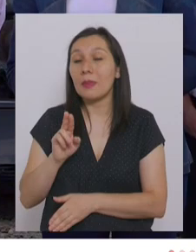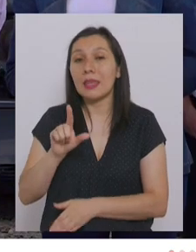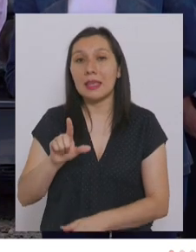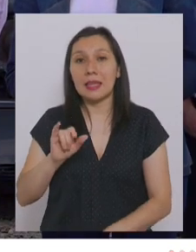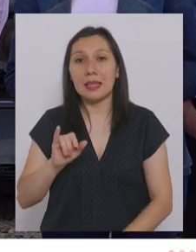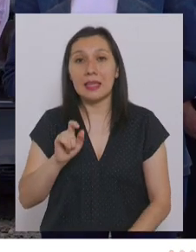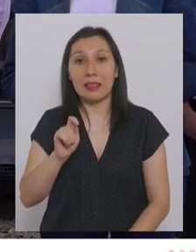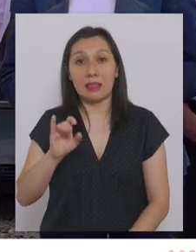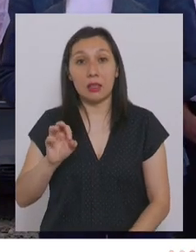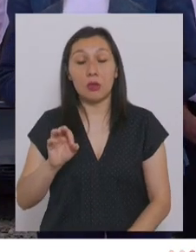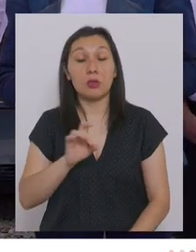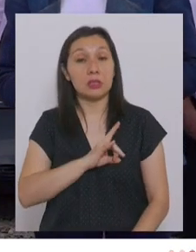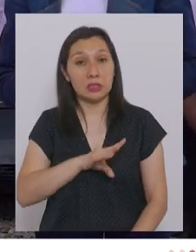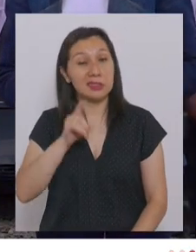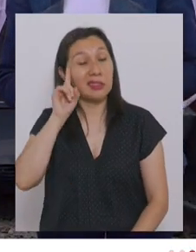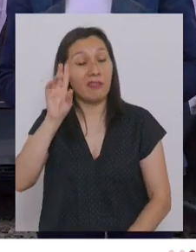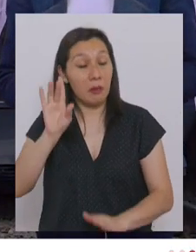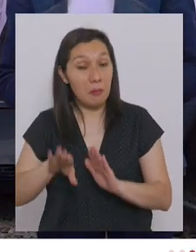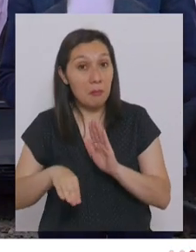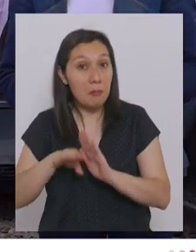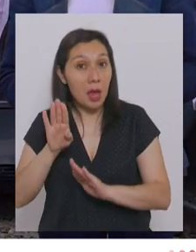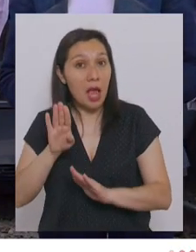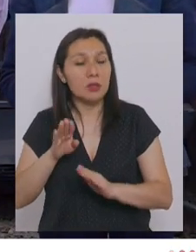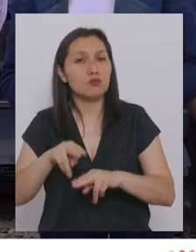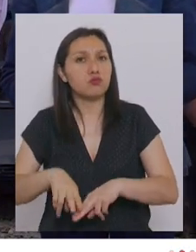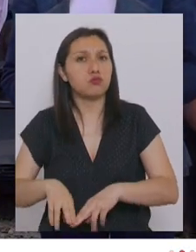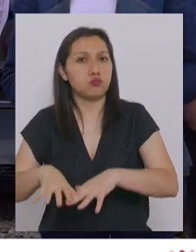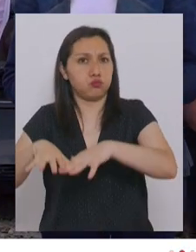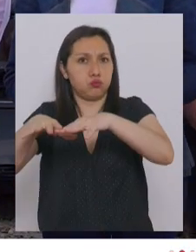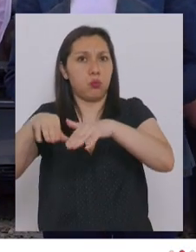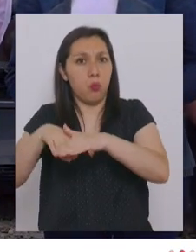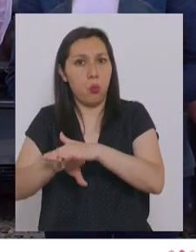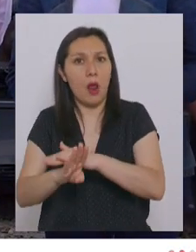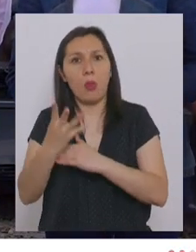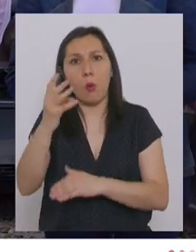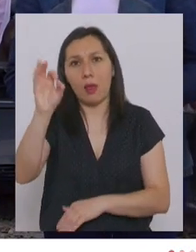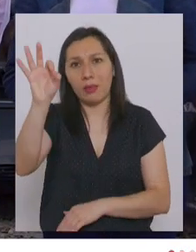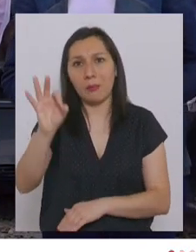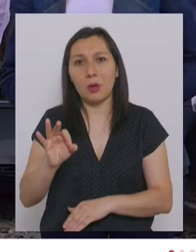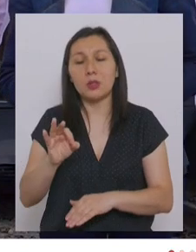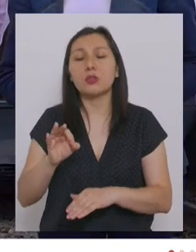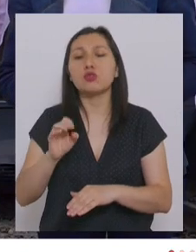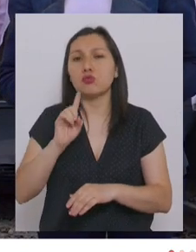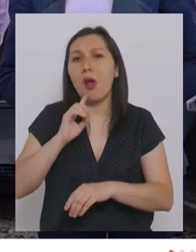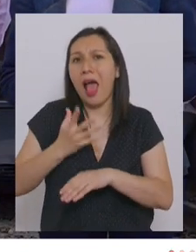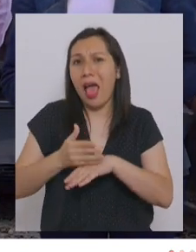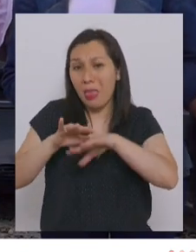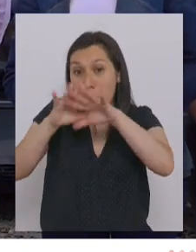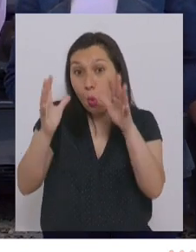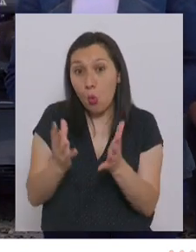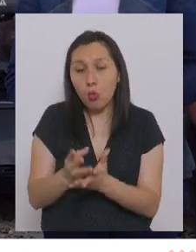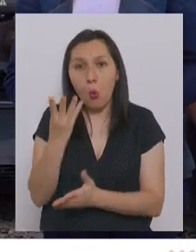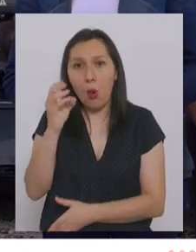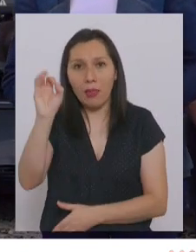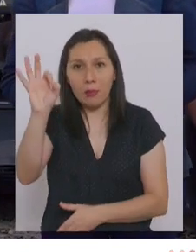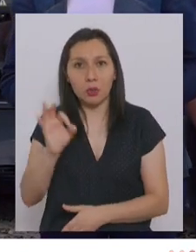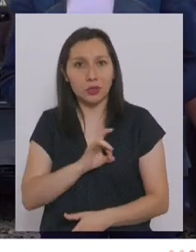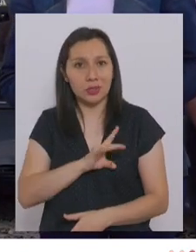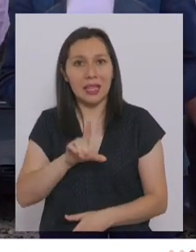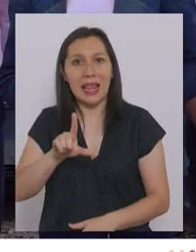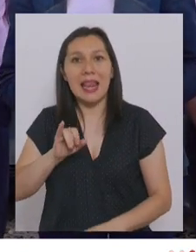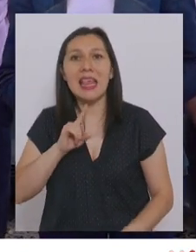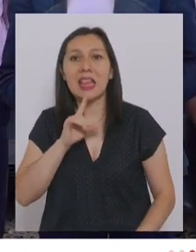Chile es el país con las mayores reservas de litio del mundo. Tenemos como el 40% de las reservas de litio del mundo. Y éramos el